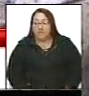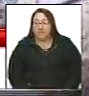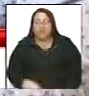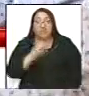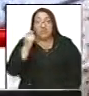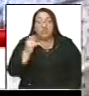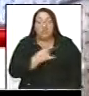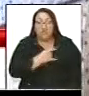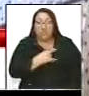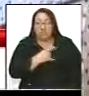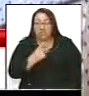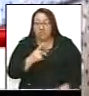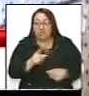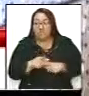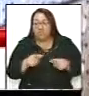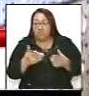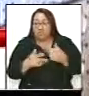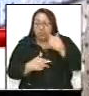una universidad de la zona